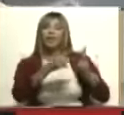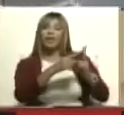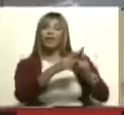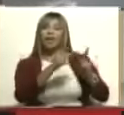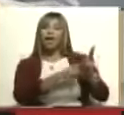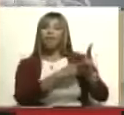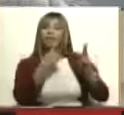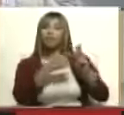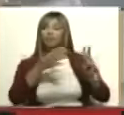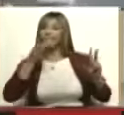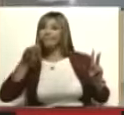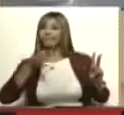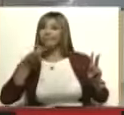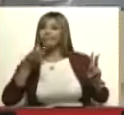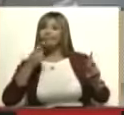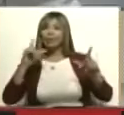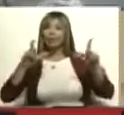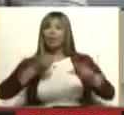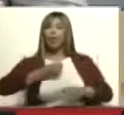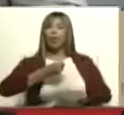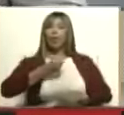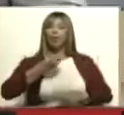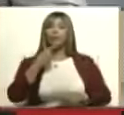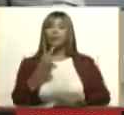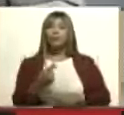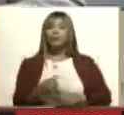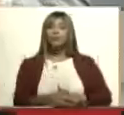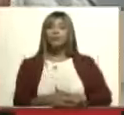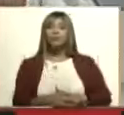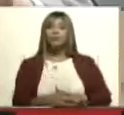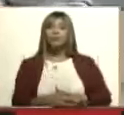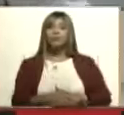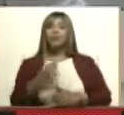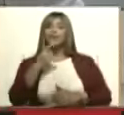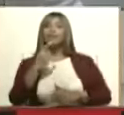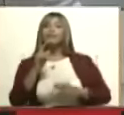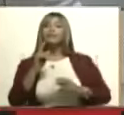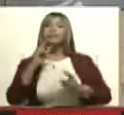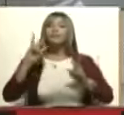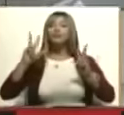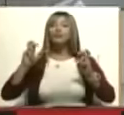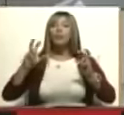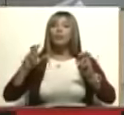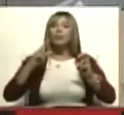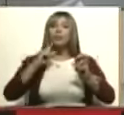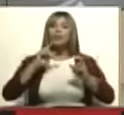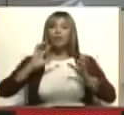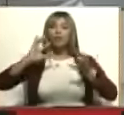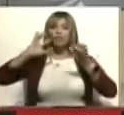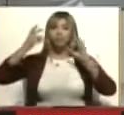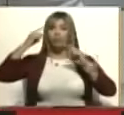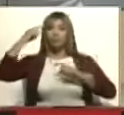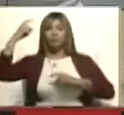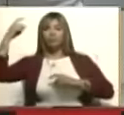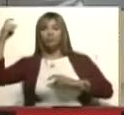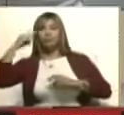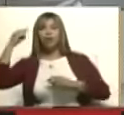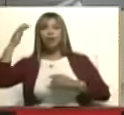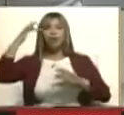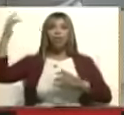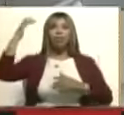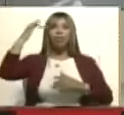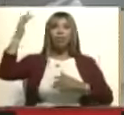en declaraciones televisivas dicen que cuando supuestamente y que le da un ataque de alucinación